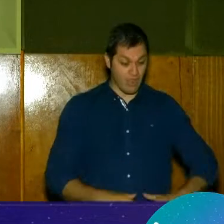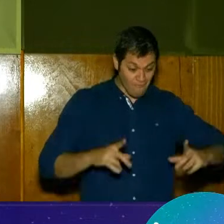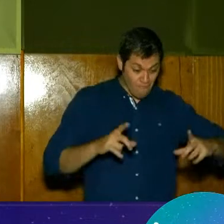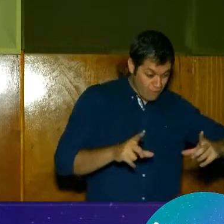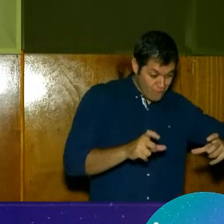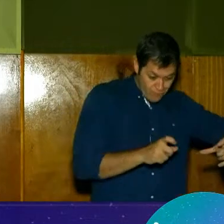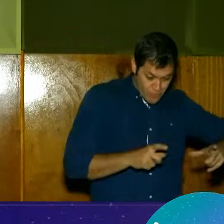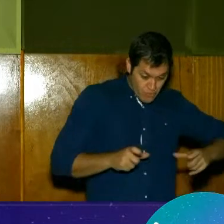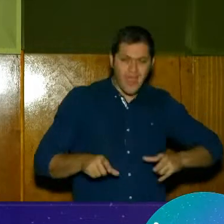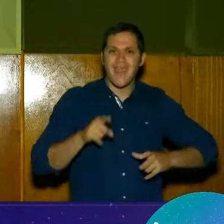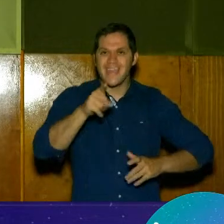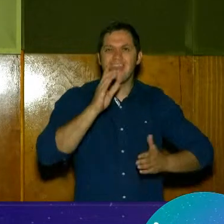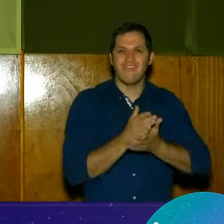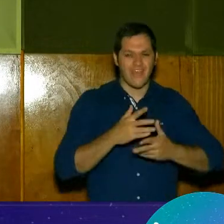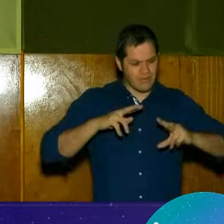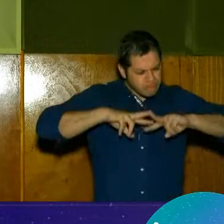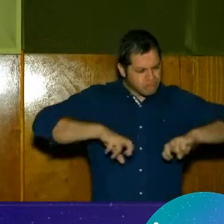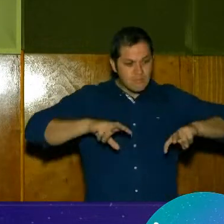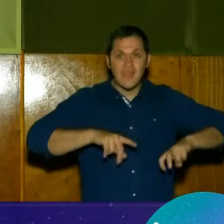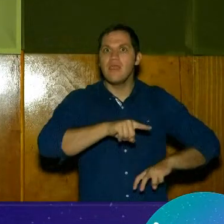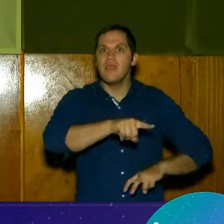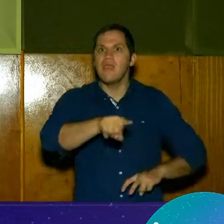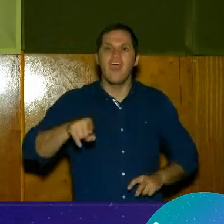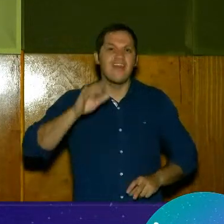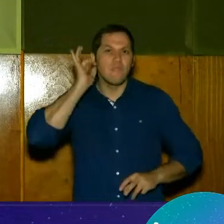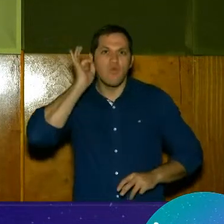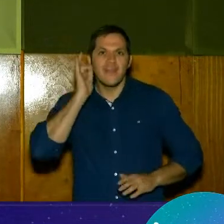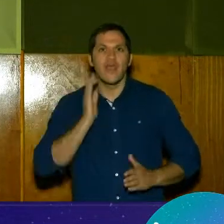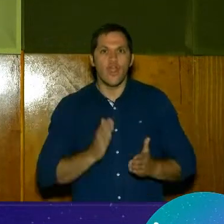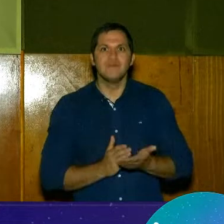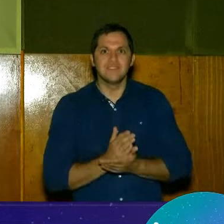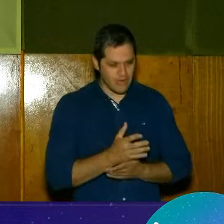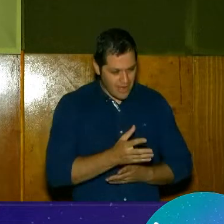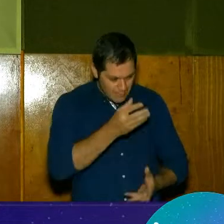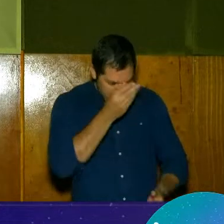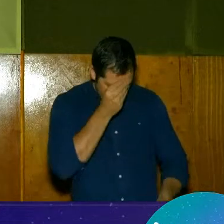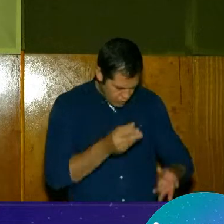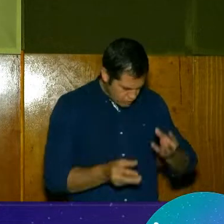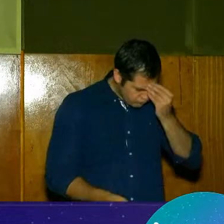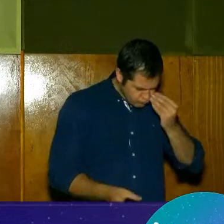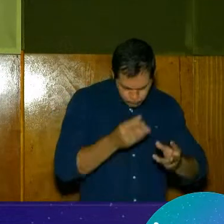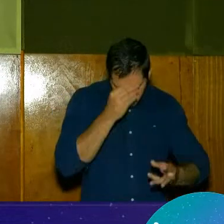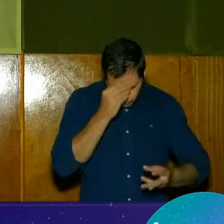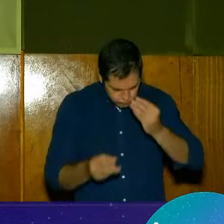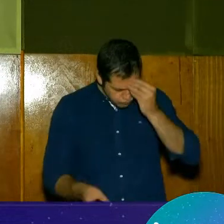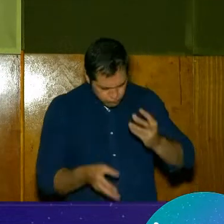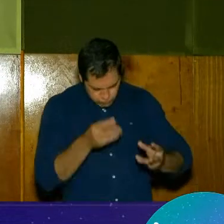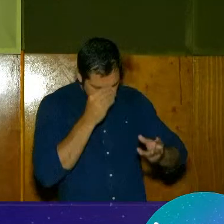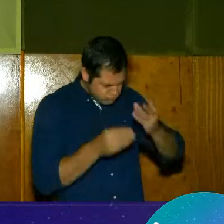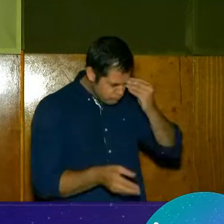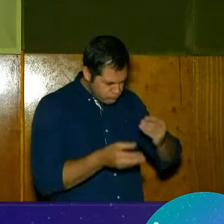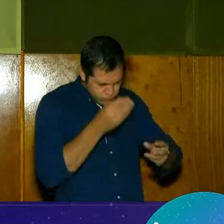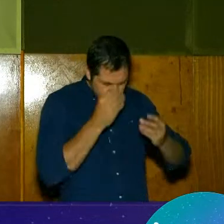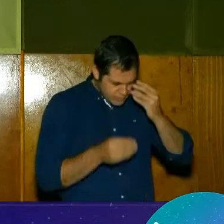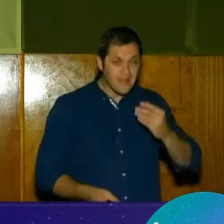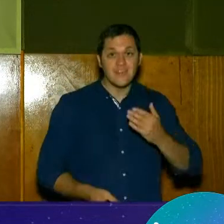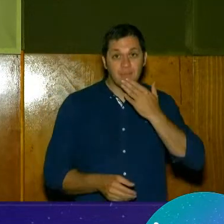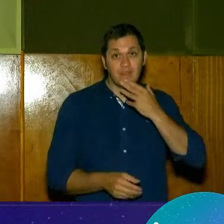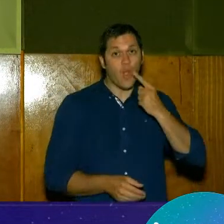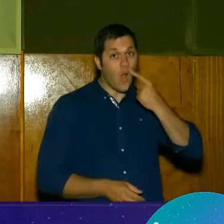empezar a revisar estas imágenes y ellos empezaron a aprender por supuesto porque no solo ven imágenes